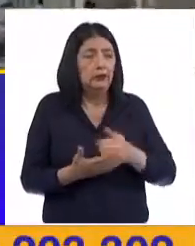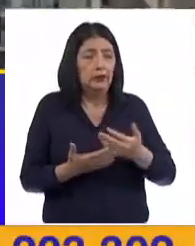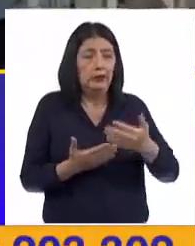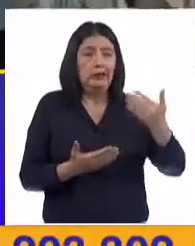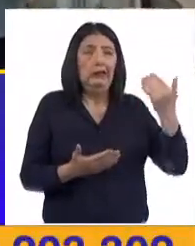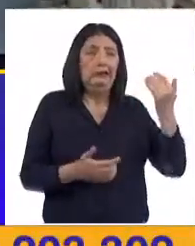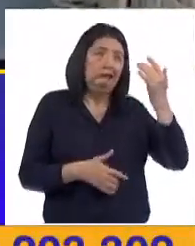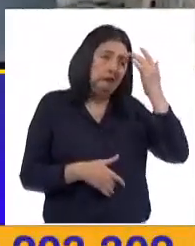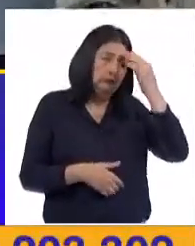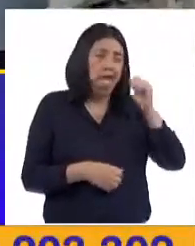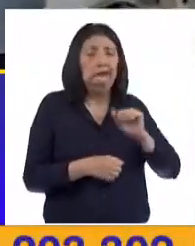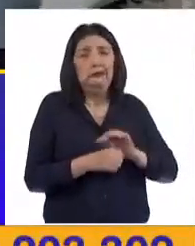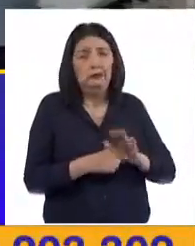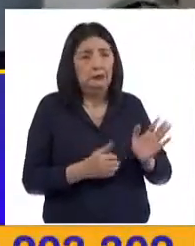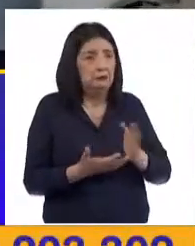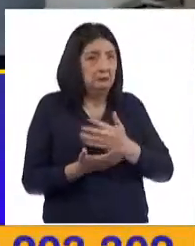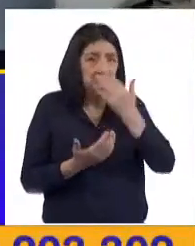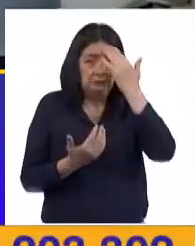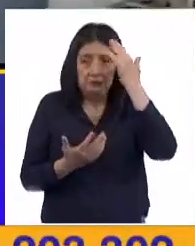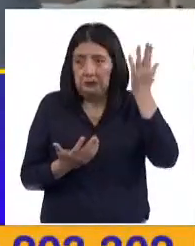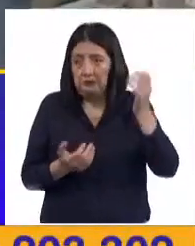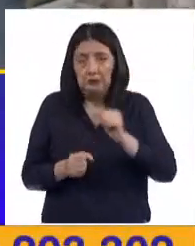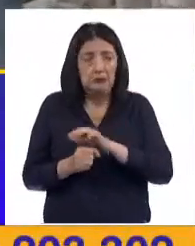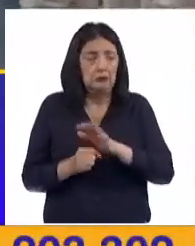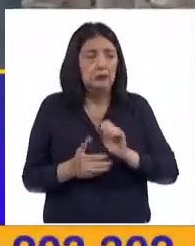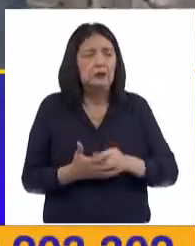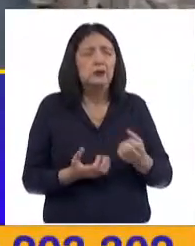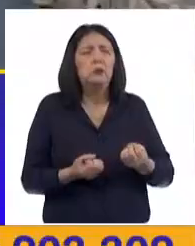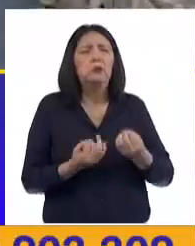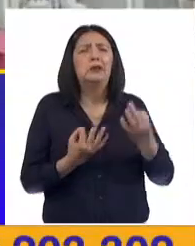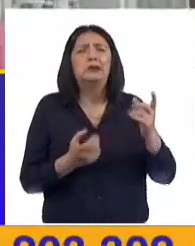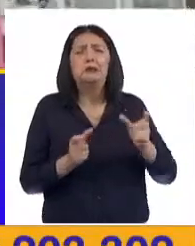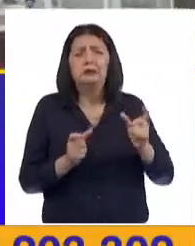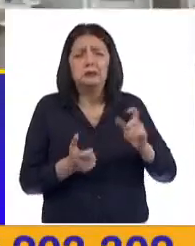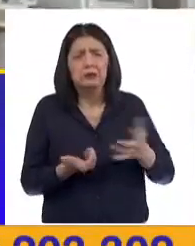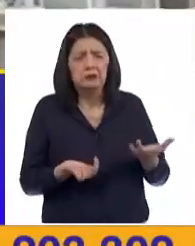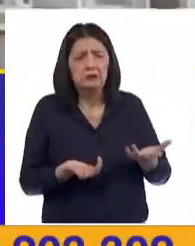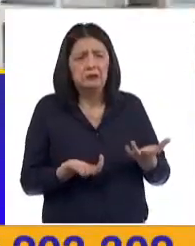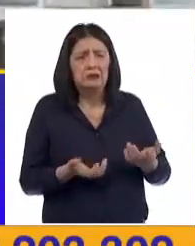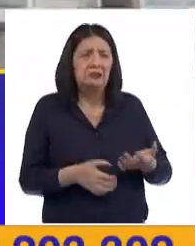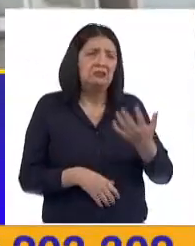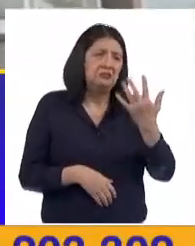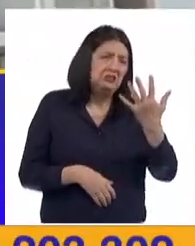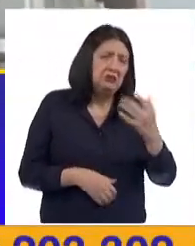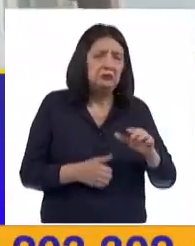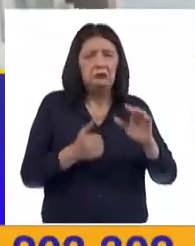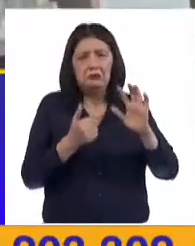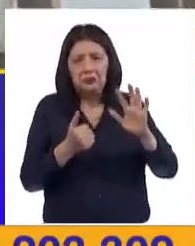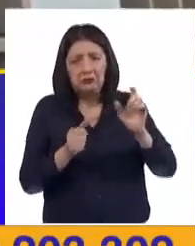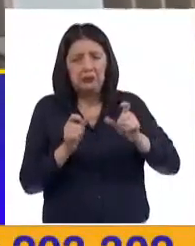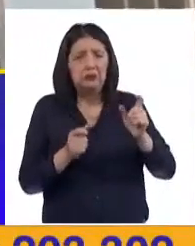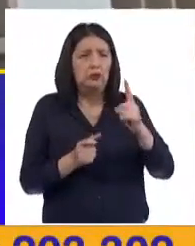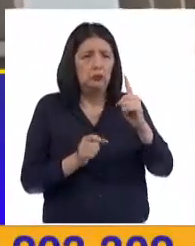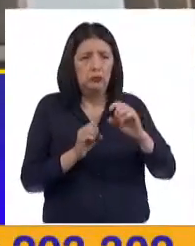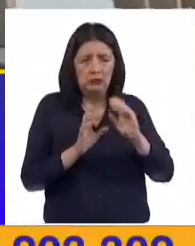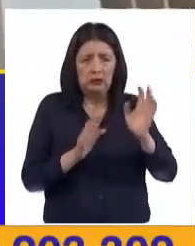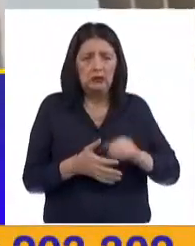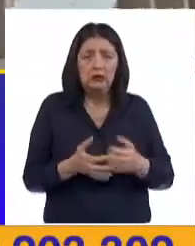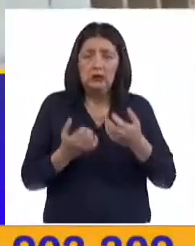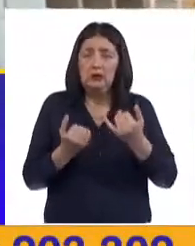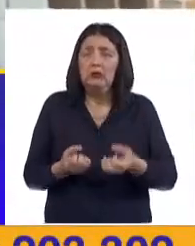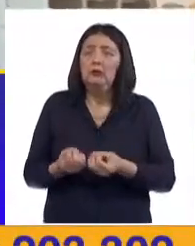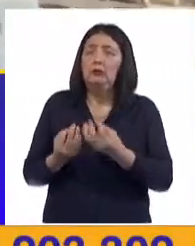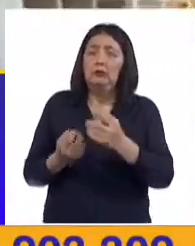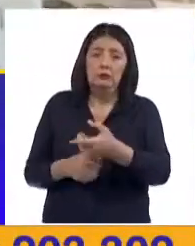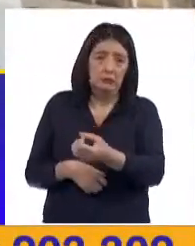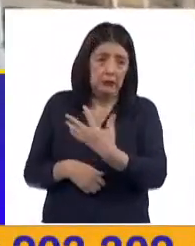de la pandemia, cuando todavía no sabíamos nada del coronavirus, en promedio eran 5 o 6 personas que se enterraban por día. Ahora, ¿en cuánto estamos?